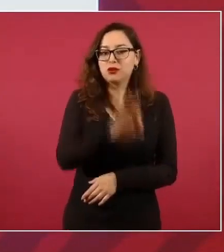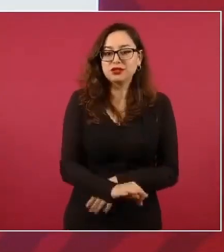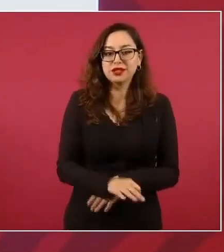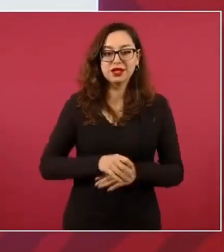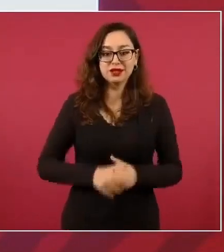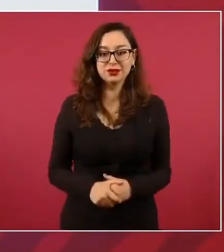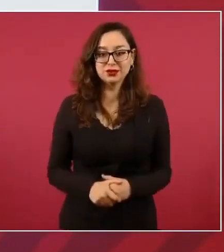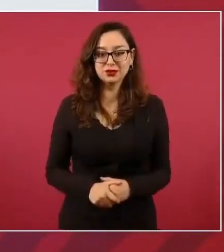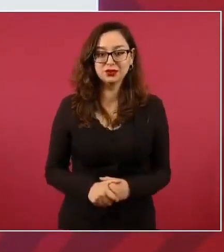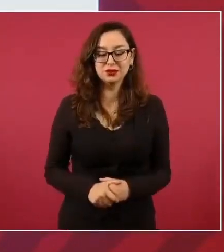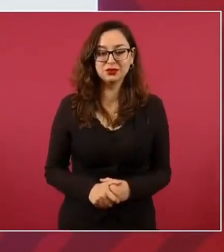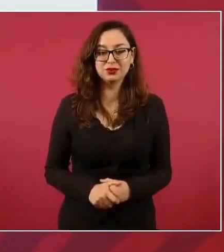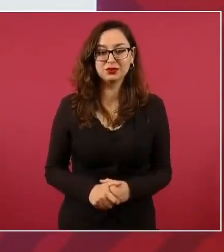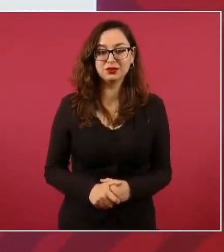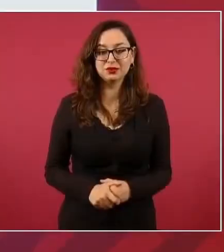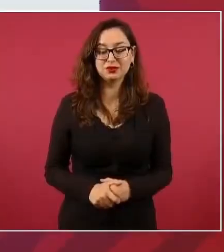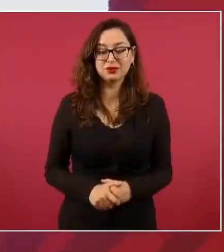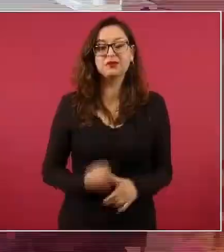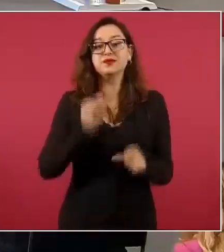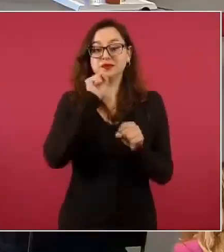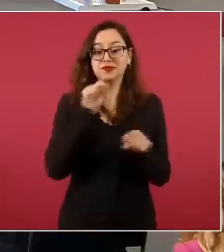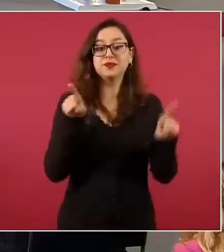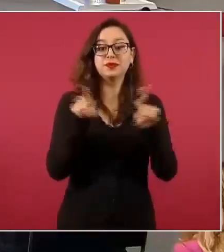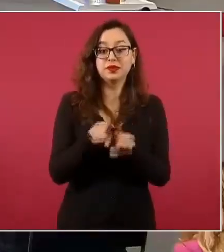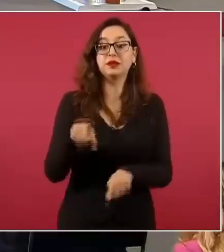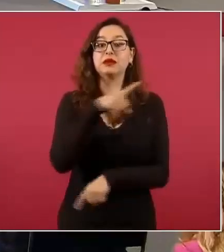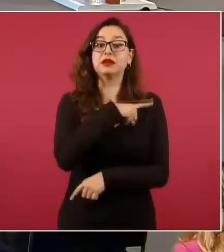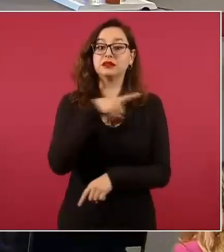También aclarar,